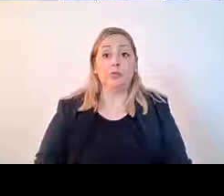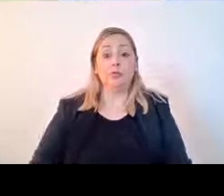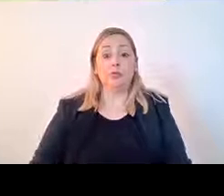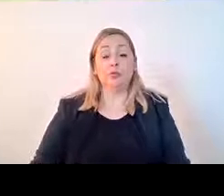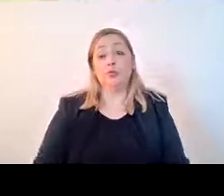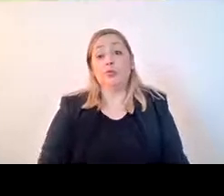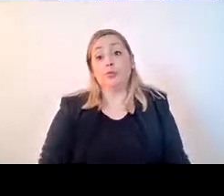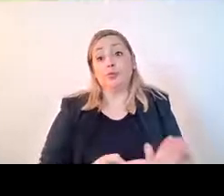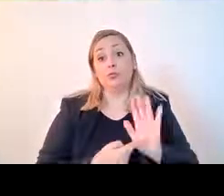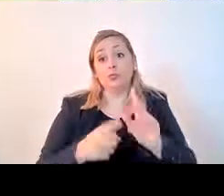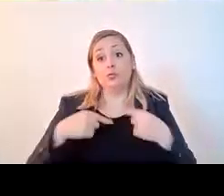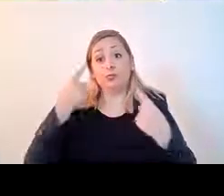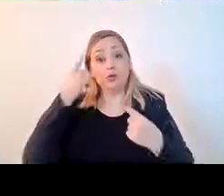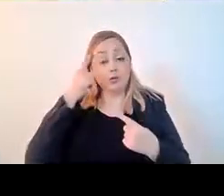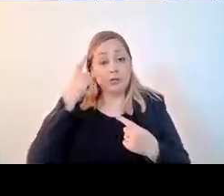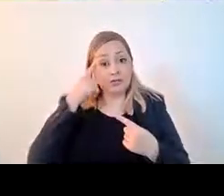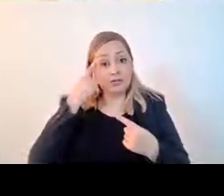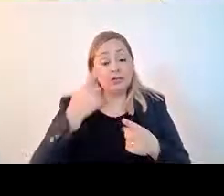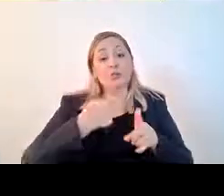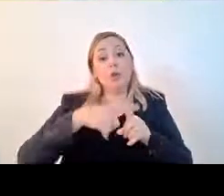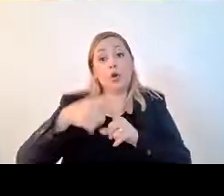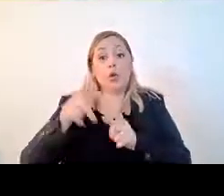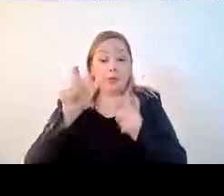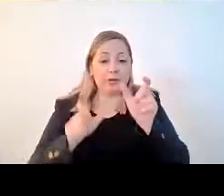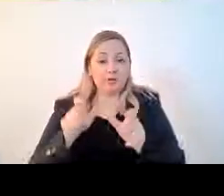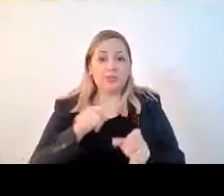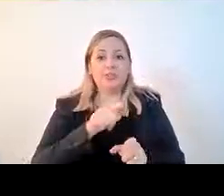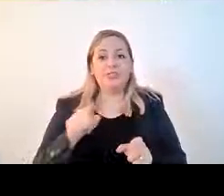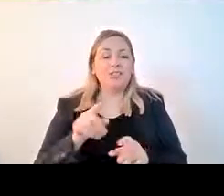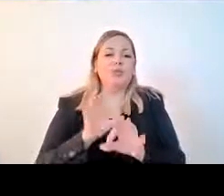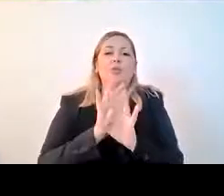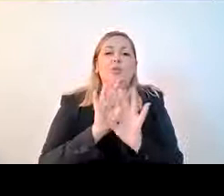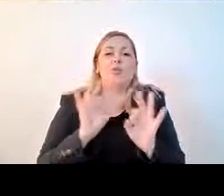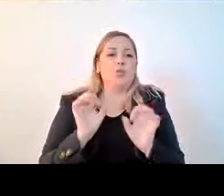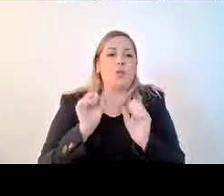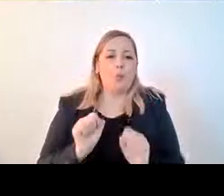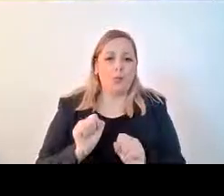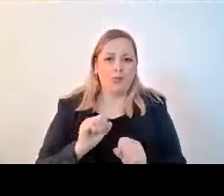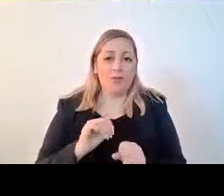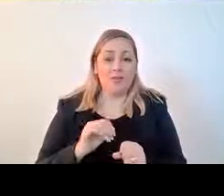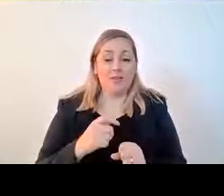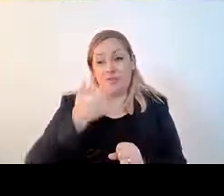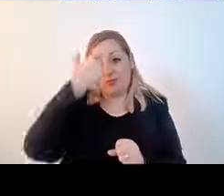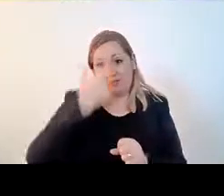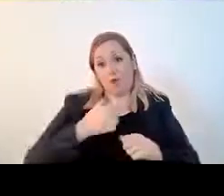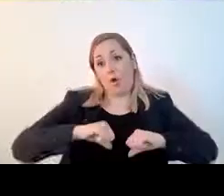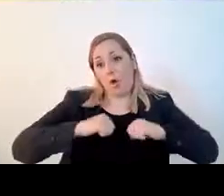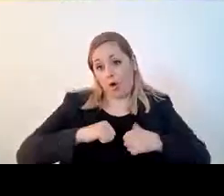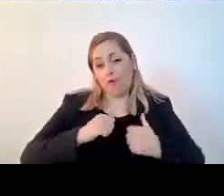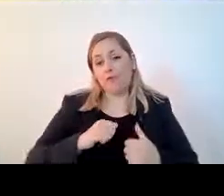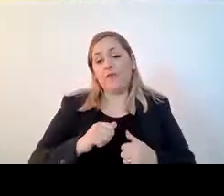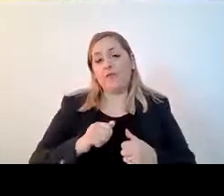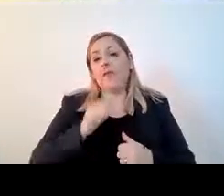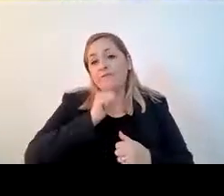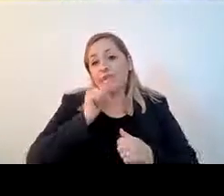supone que uno está pensando en los demás también. Y esto es lo que jamás les puede ocurrir a un joven con déficit